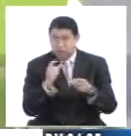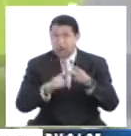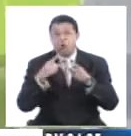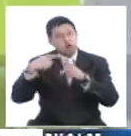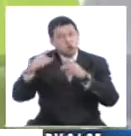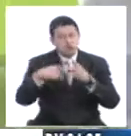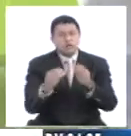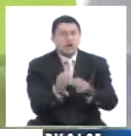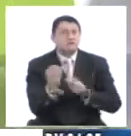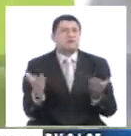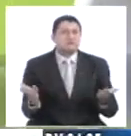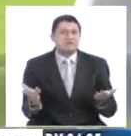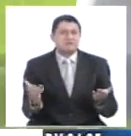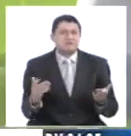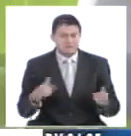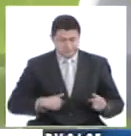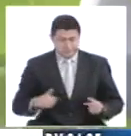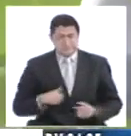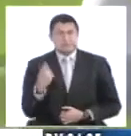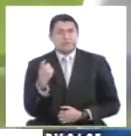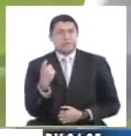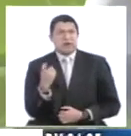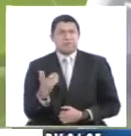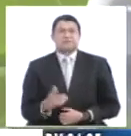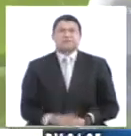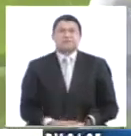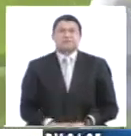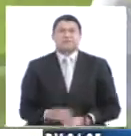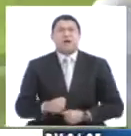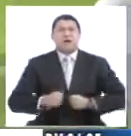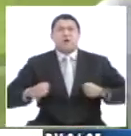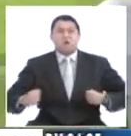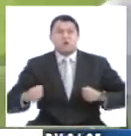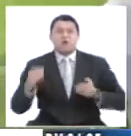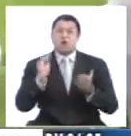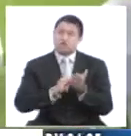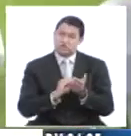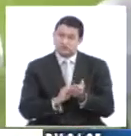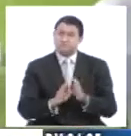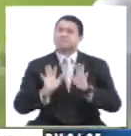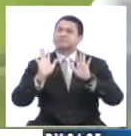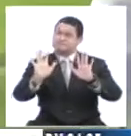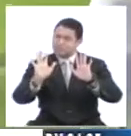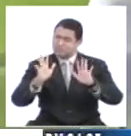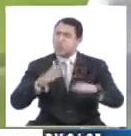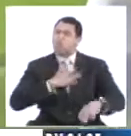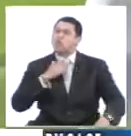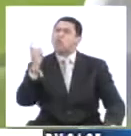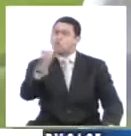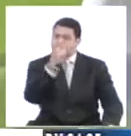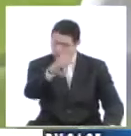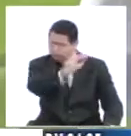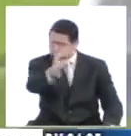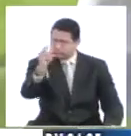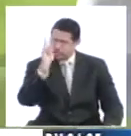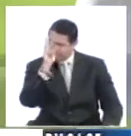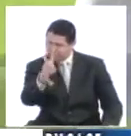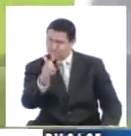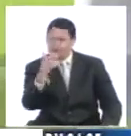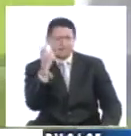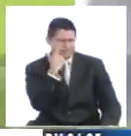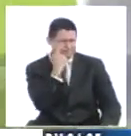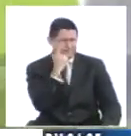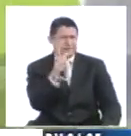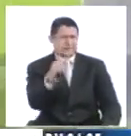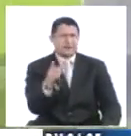cosas que hacer el metabolismo mete el programa no en seco y va a engordar nuevamente nosotros tenemos que buscar la manera y esto es para todas las personas que todas es que nos escuchan